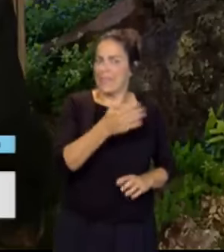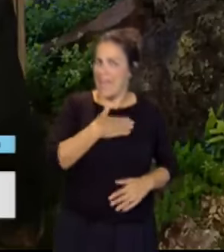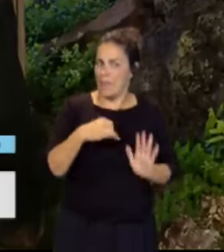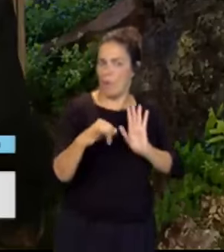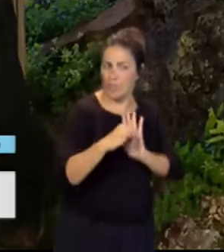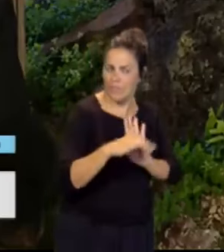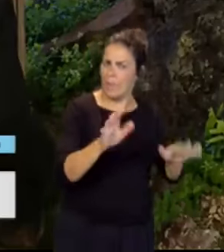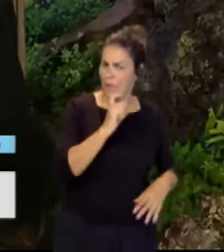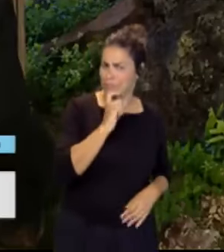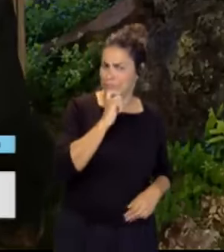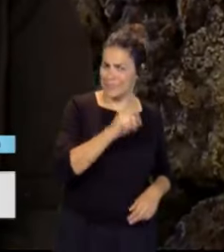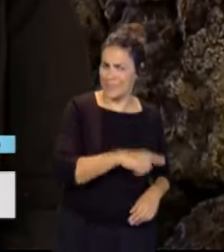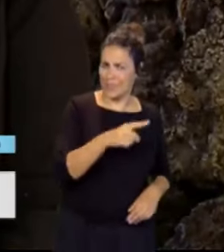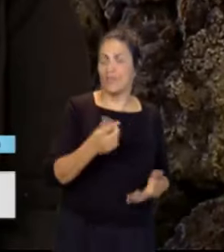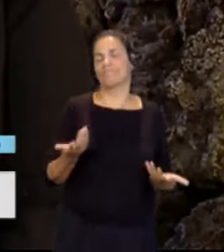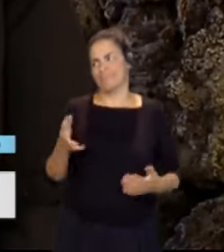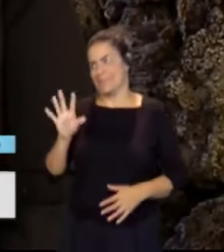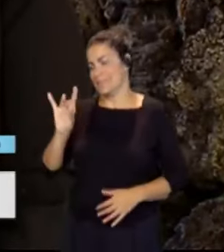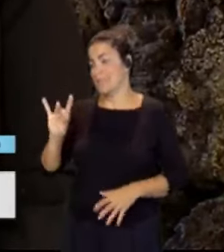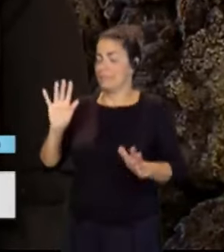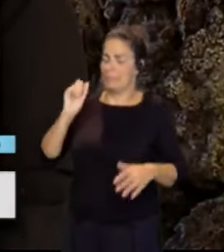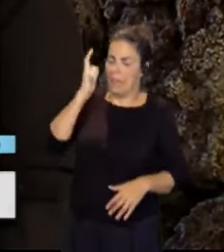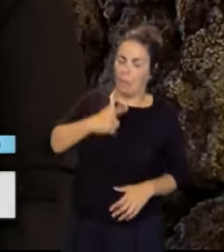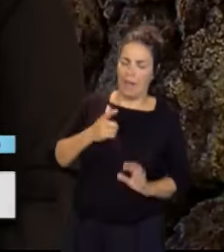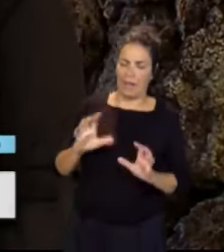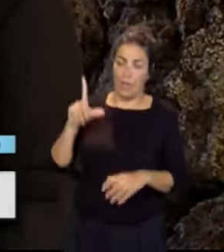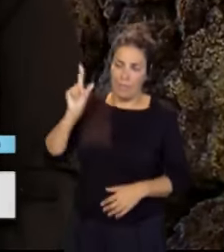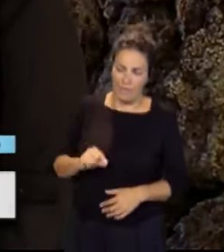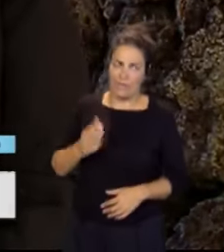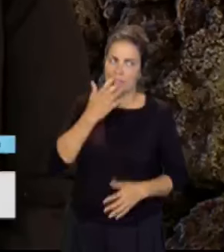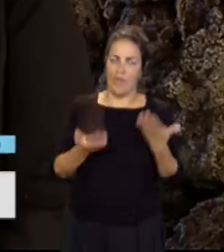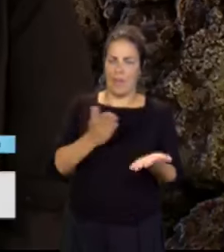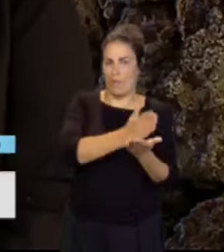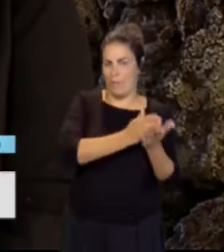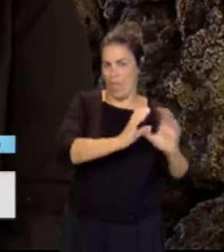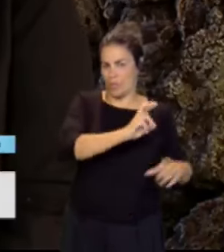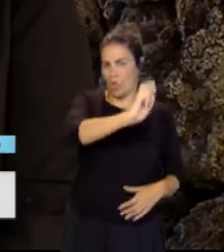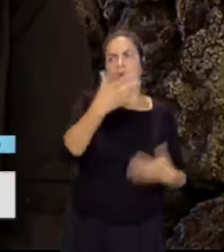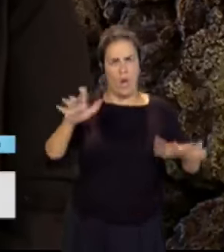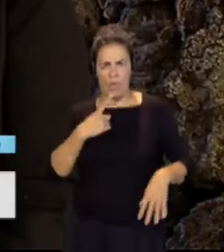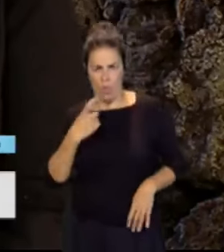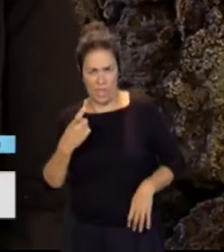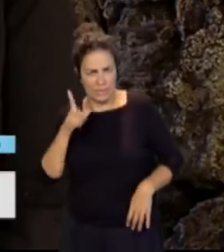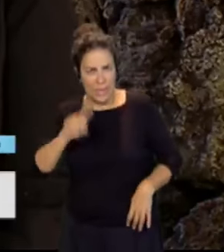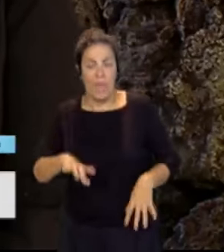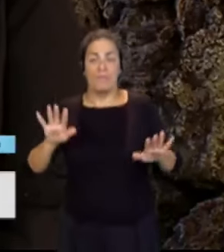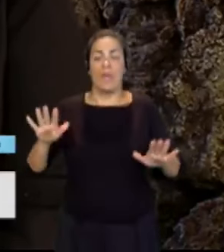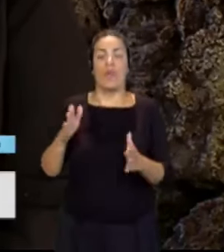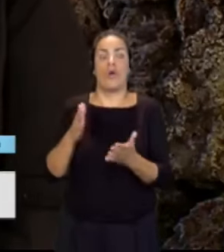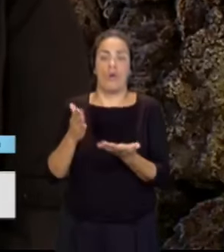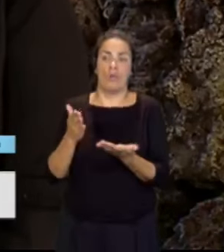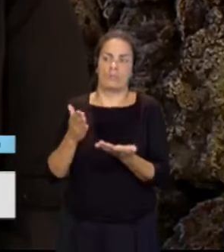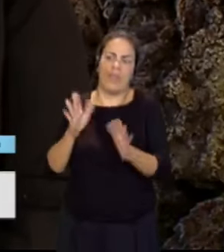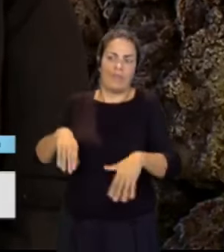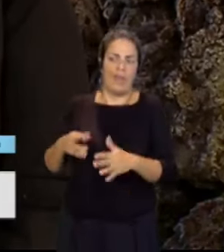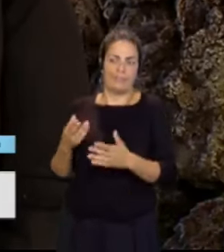eh Menos mal que la radio es más barata que otros medios aunque también cuesta hacerla no pero eh digamos que de medios eh es